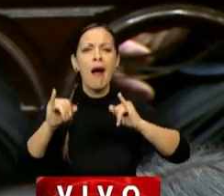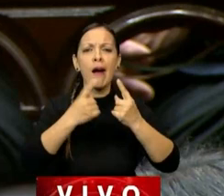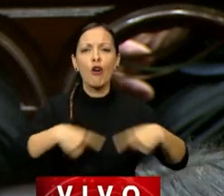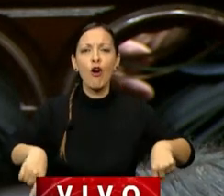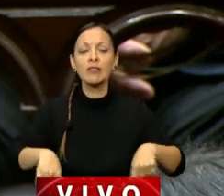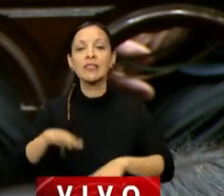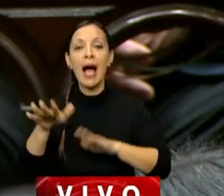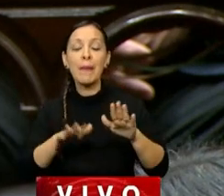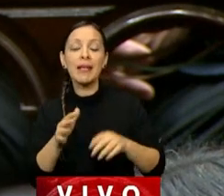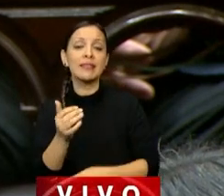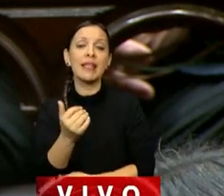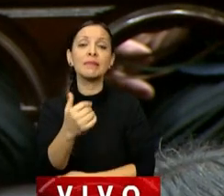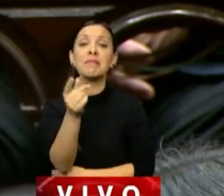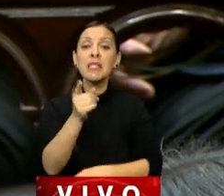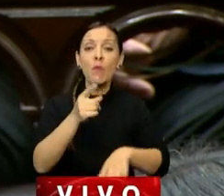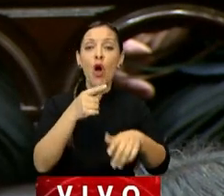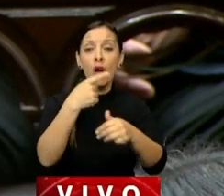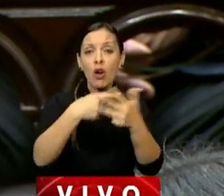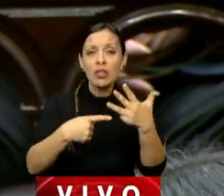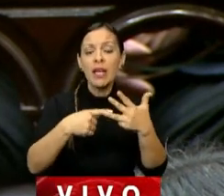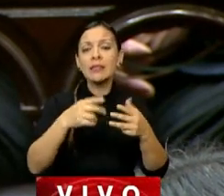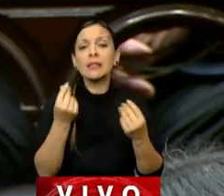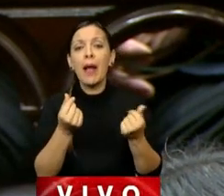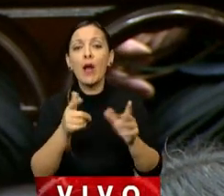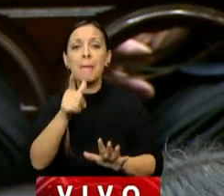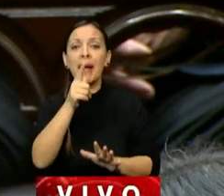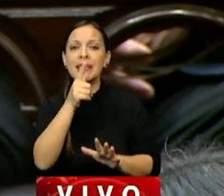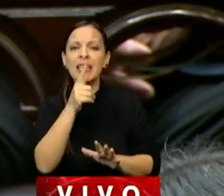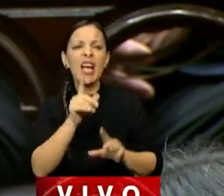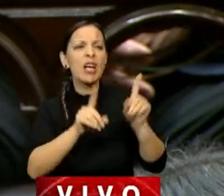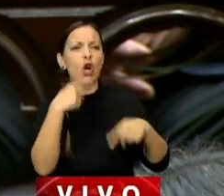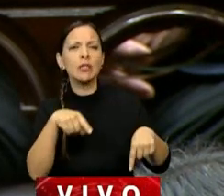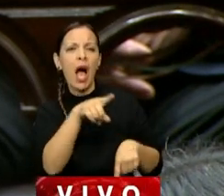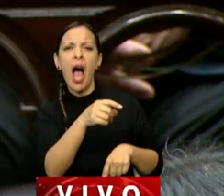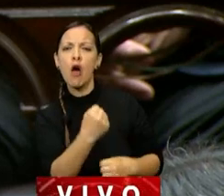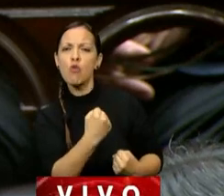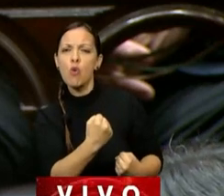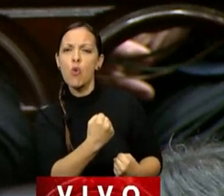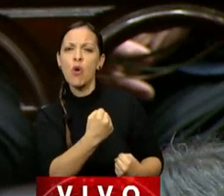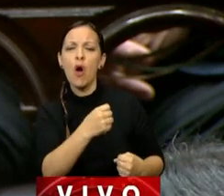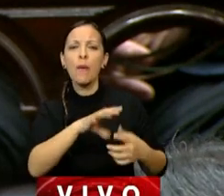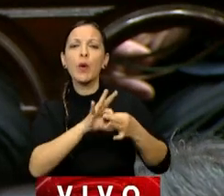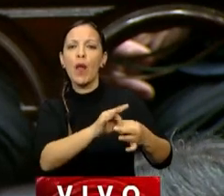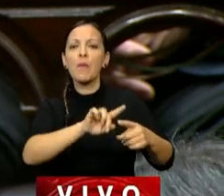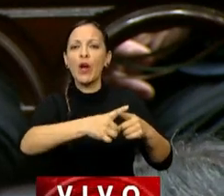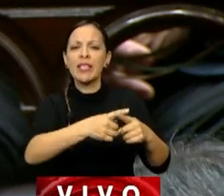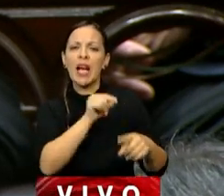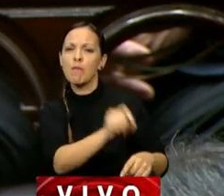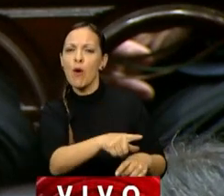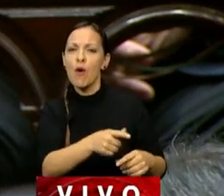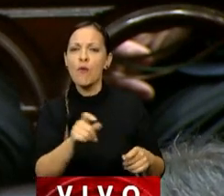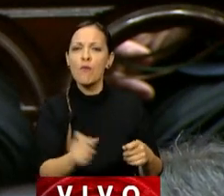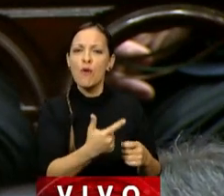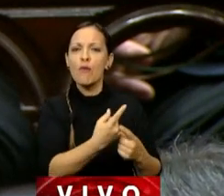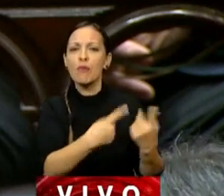a veces los atributos que se valoran son solamente aquellos atributos duros que tienen que ver con la política, con la gestión, que no son